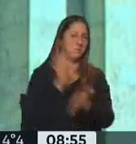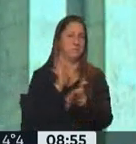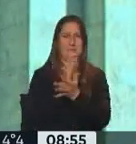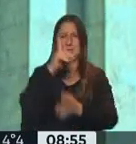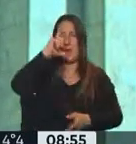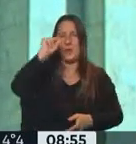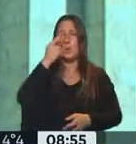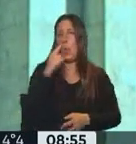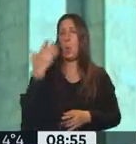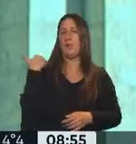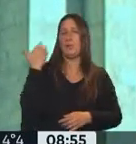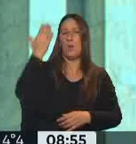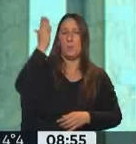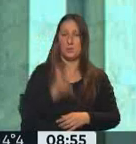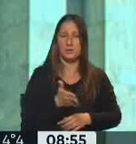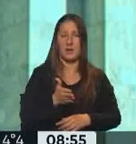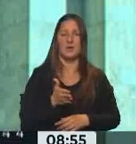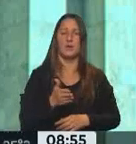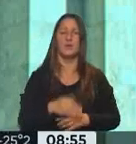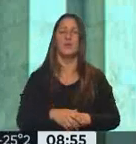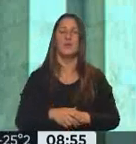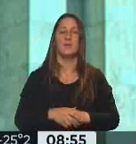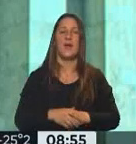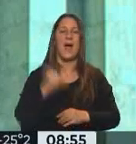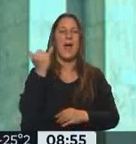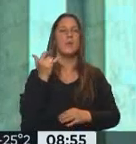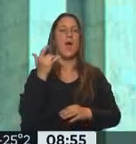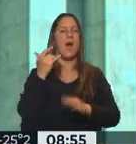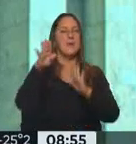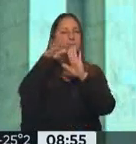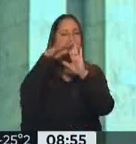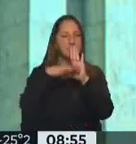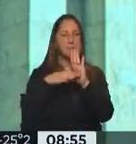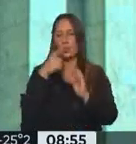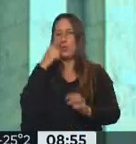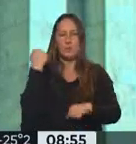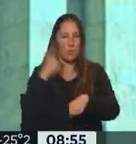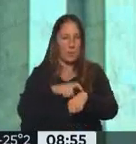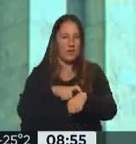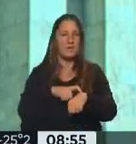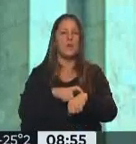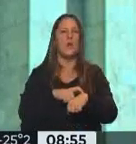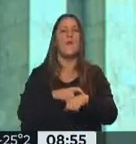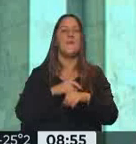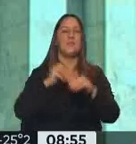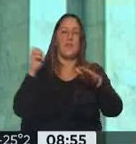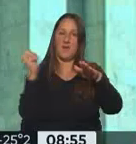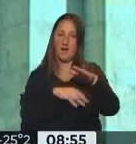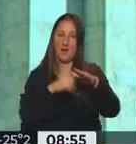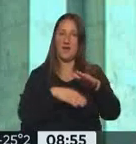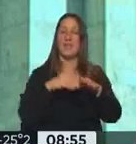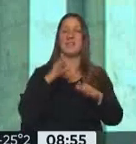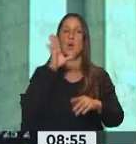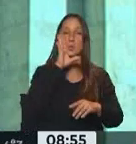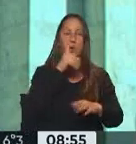promedio que tenemos aquí en el país pero también a nivel internacional y hay una medida que fue adoptada en las últimas horas por parte de la reserva federal de los eeuu que ha